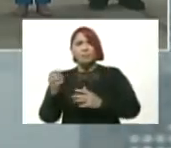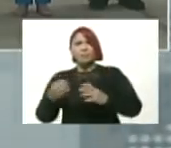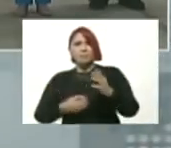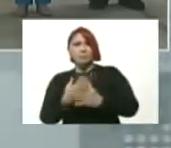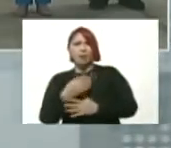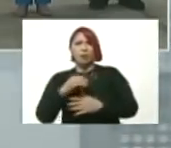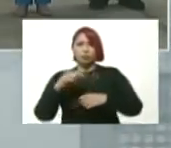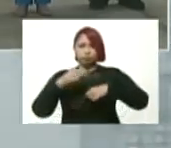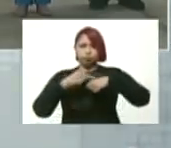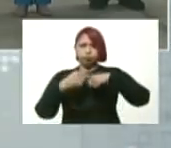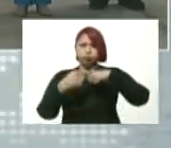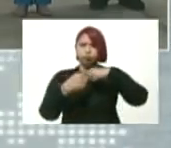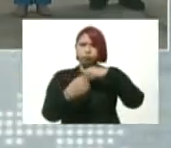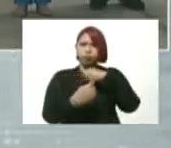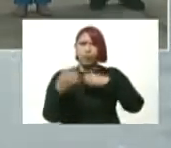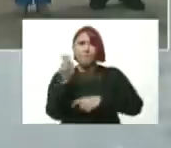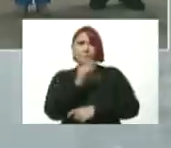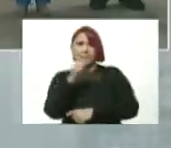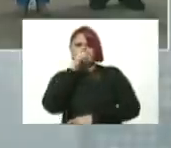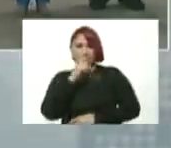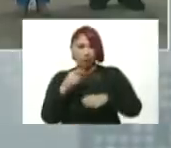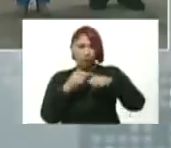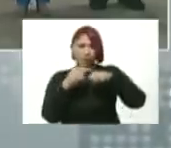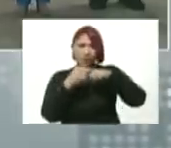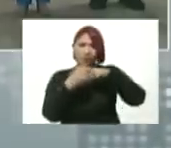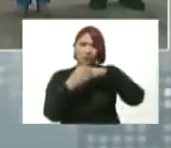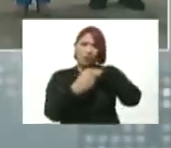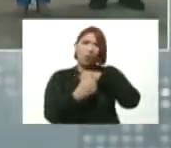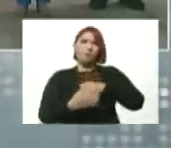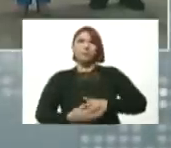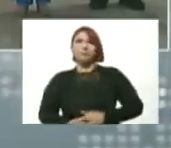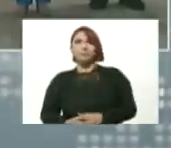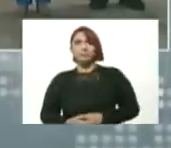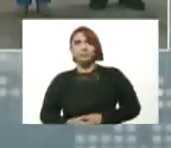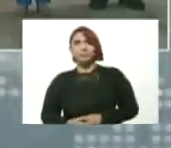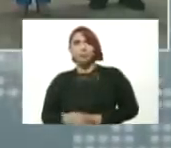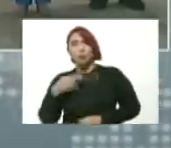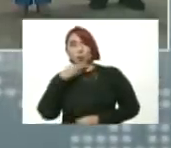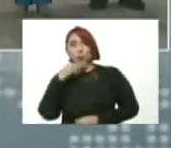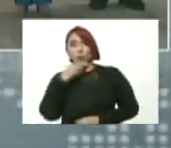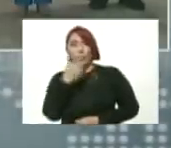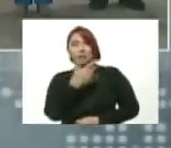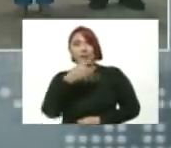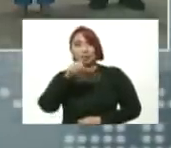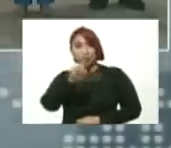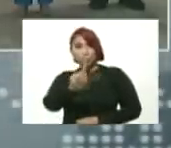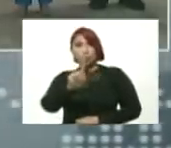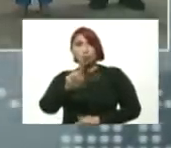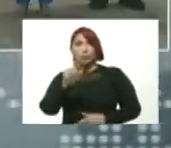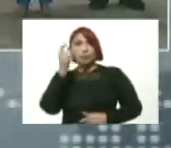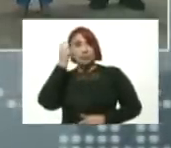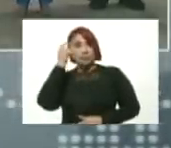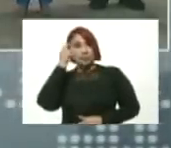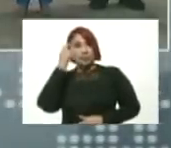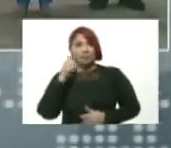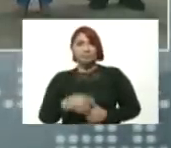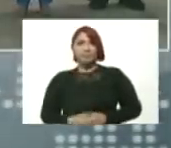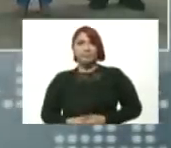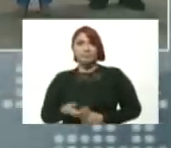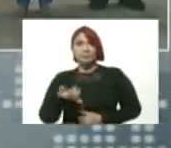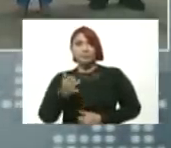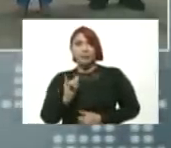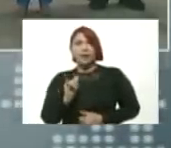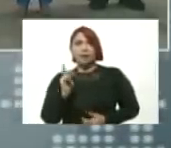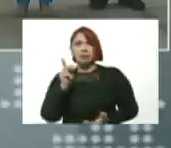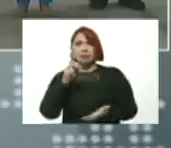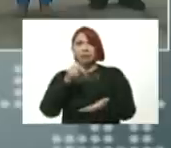tiene 31 te acuerdas el ita 31 de octubre aquí está llegando el doctor